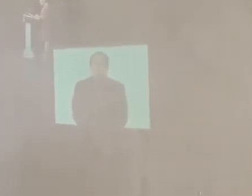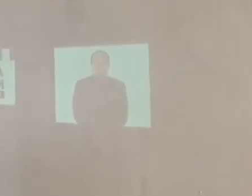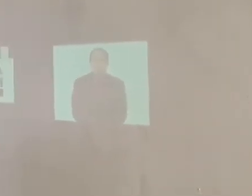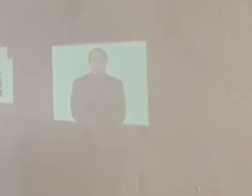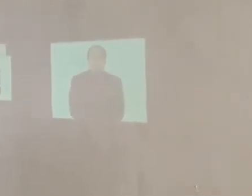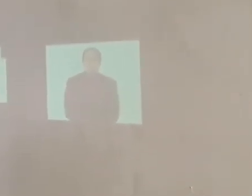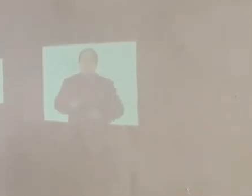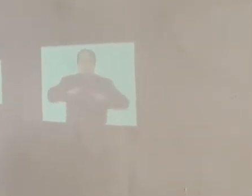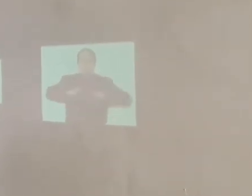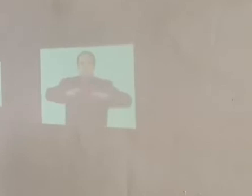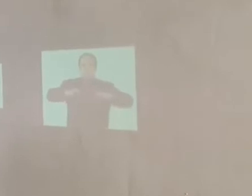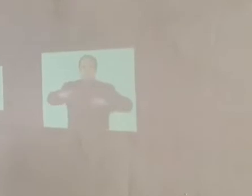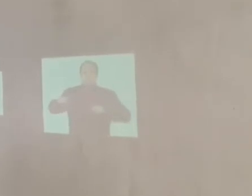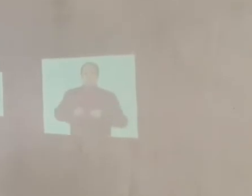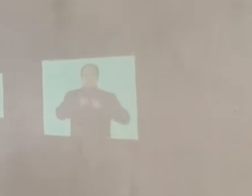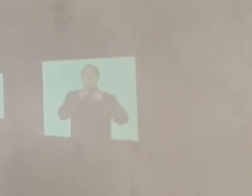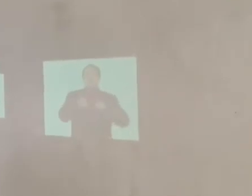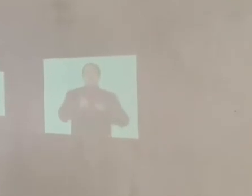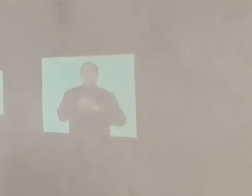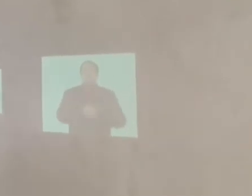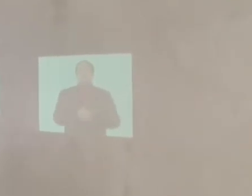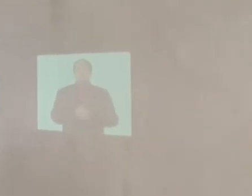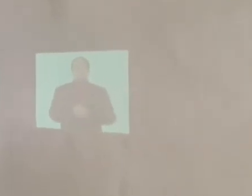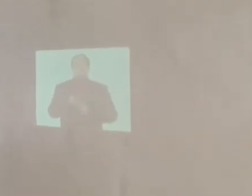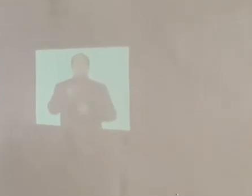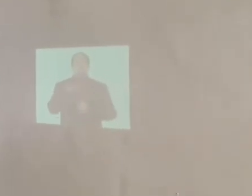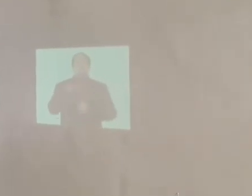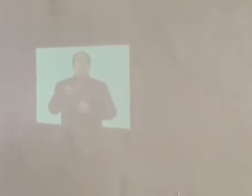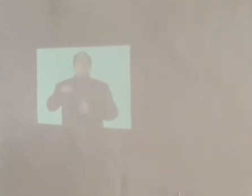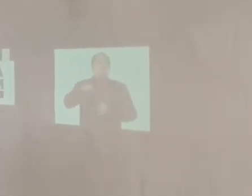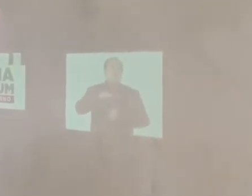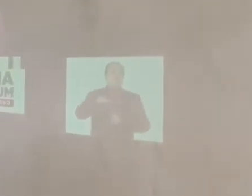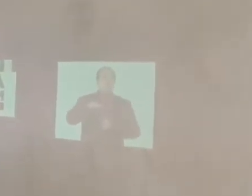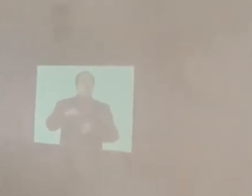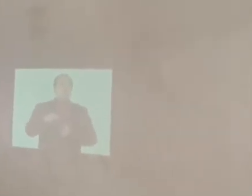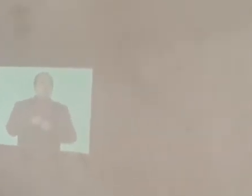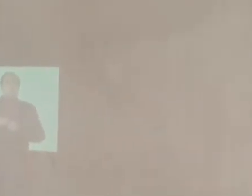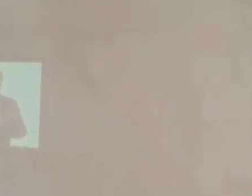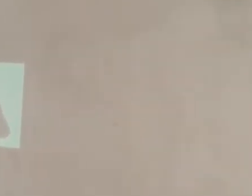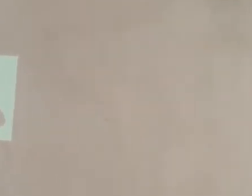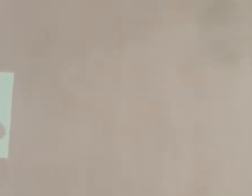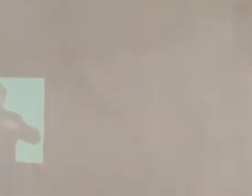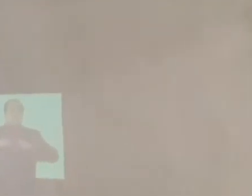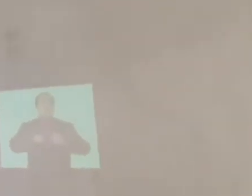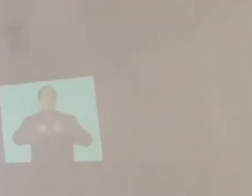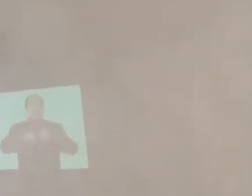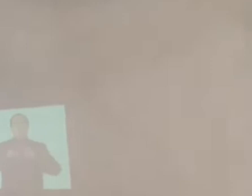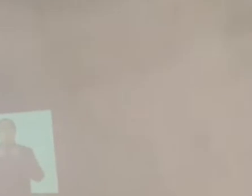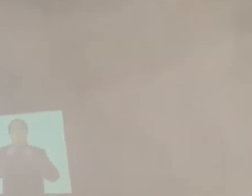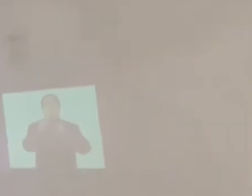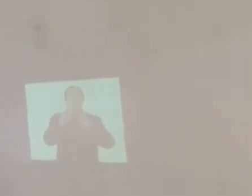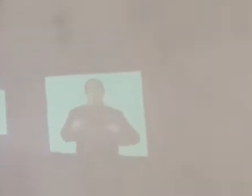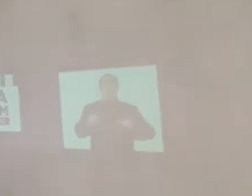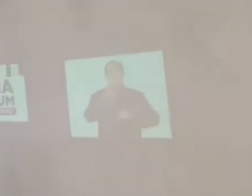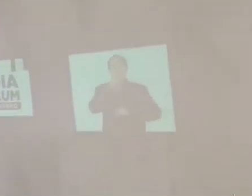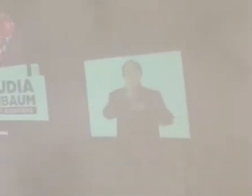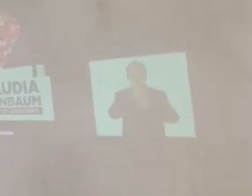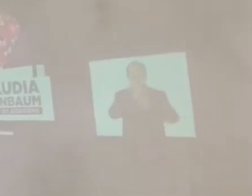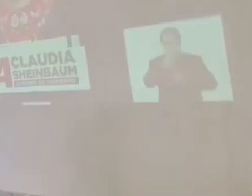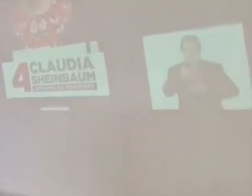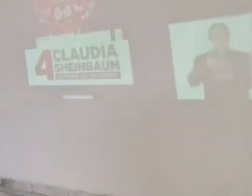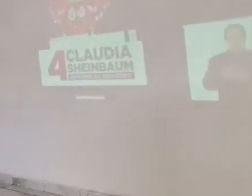el gabinete de seguridad en las mesas de construcción de la paz. La policía de la Ciudad de México tiene un marco